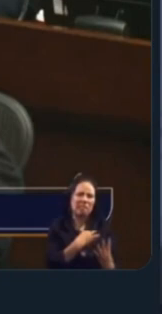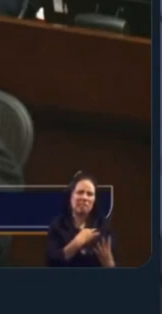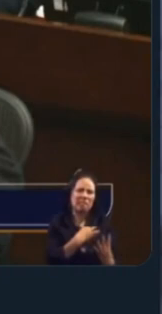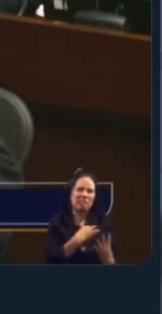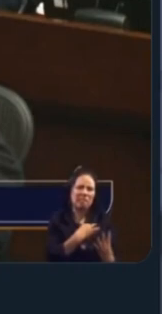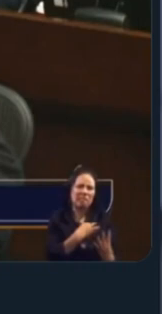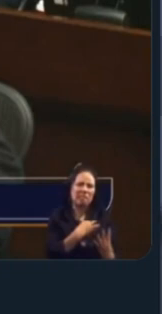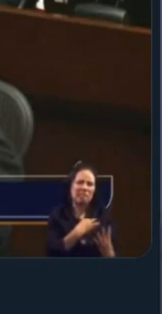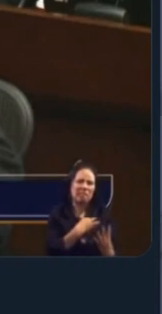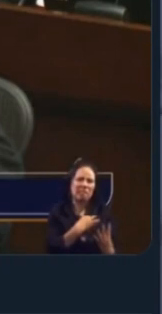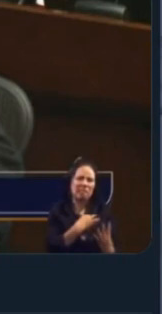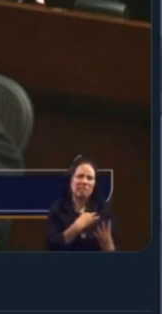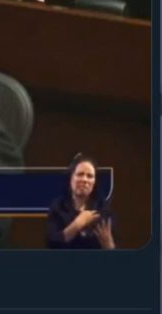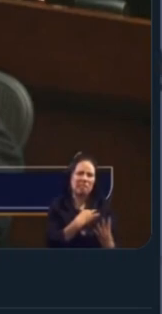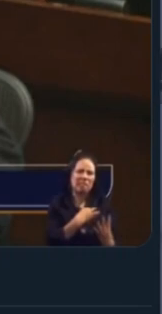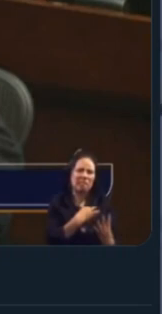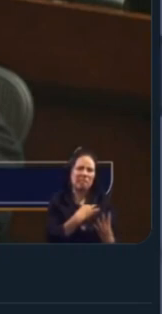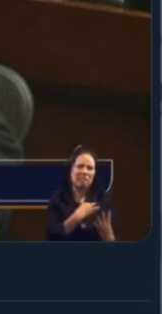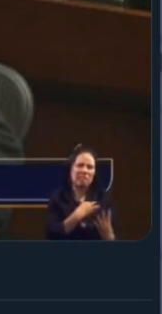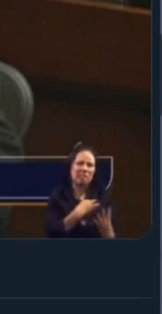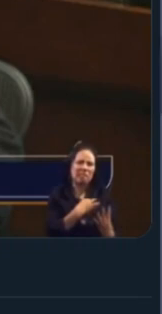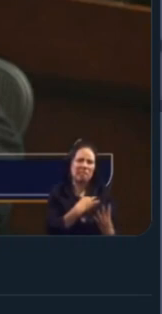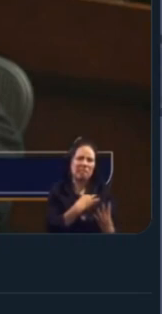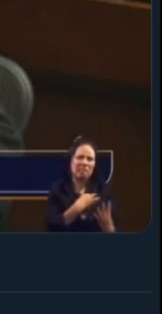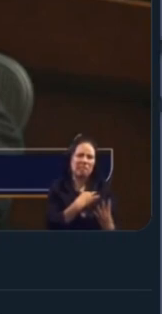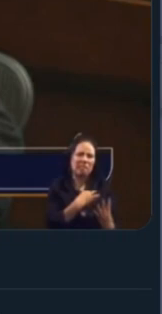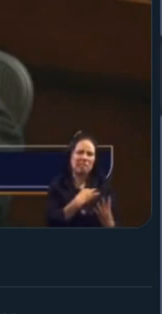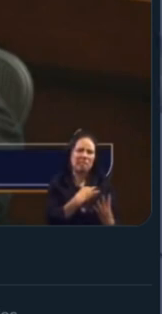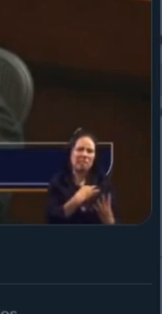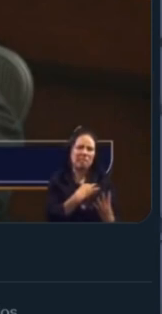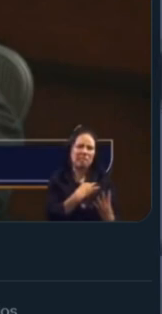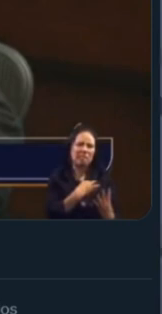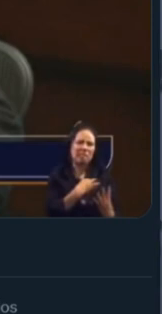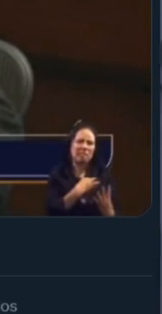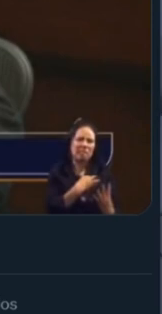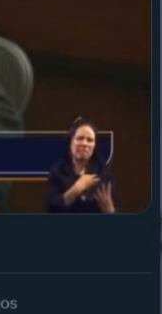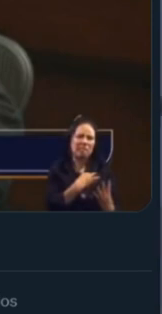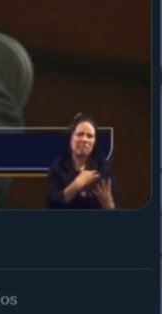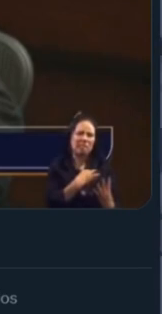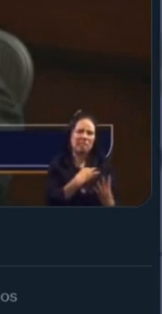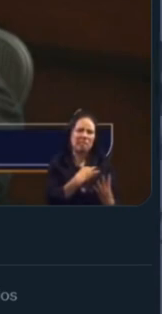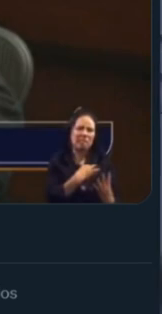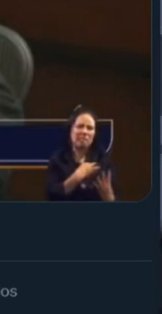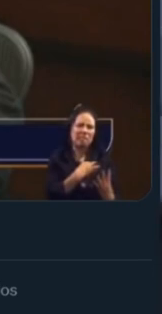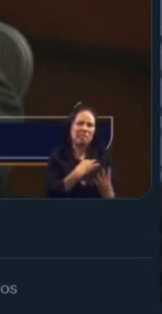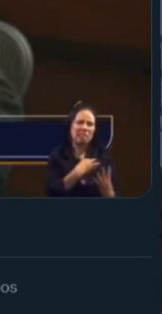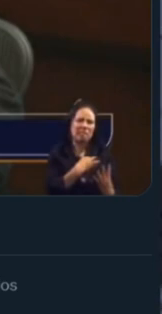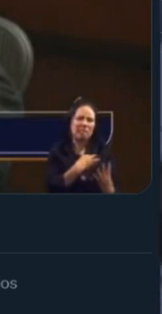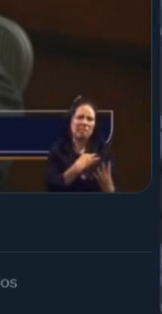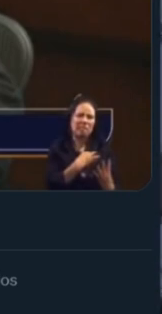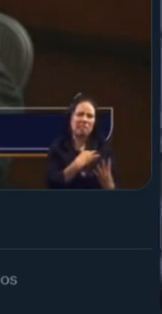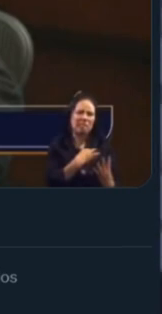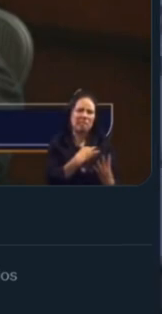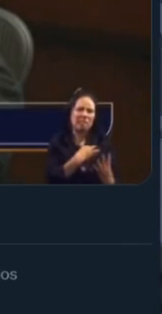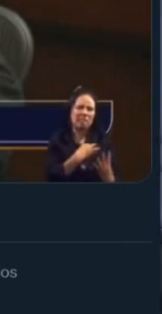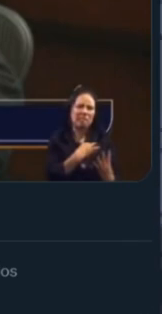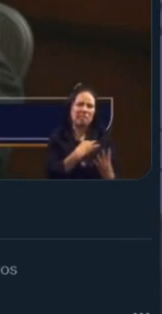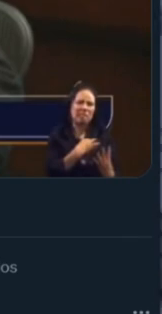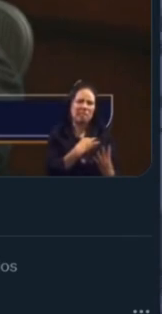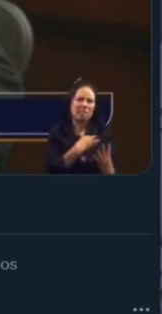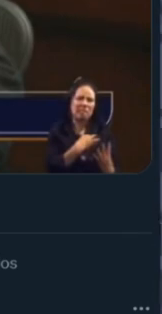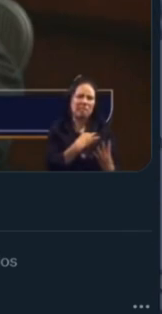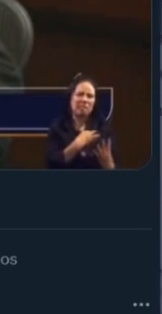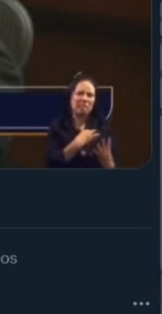hizo en Carmen de Bolívar el grupo Argos y al periódico el colombiano no solamente demuestran una vez más su talante antidemocrático